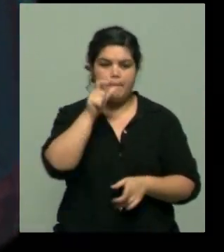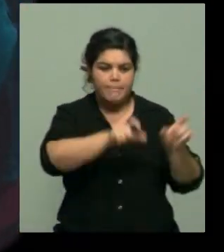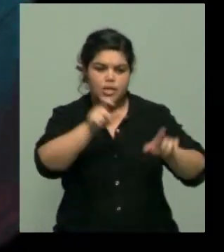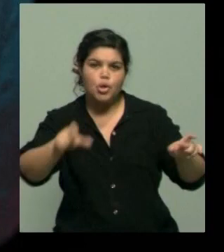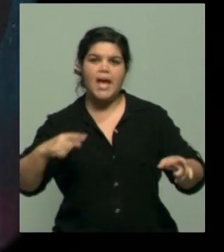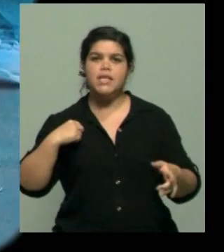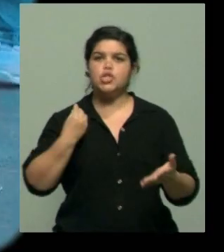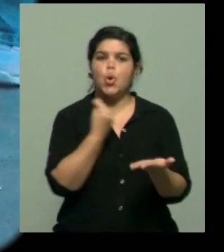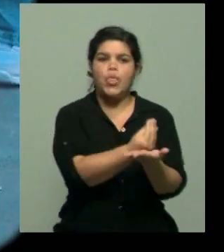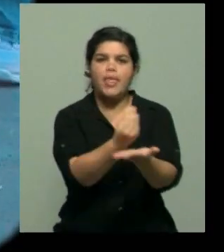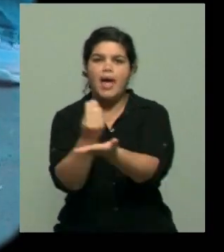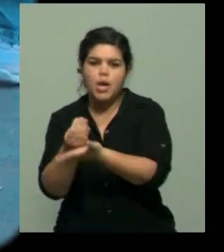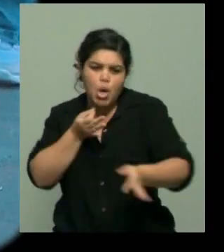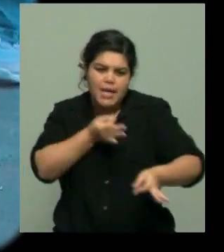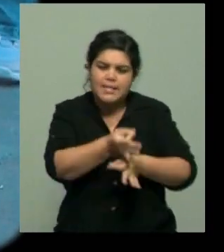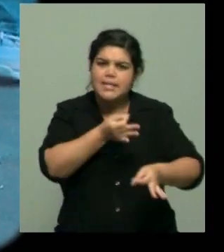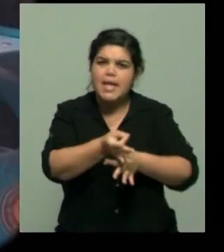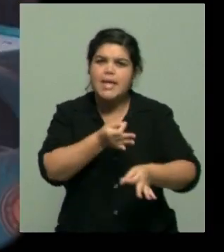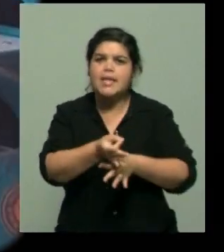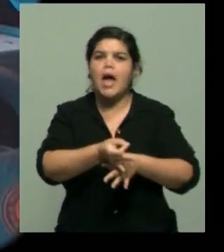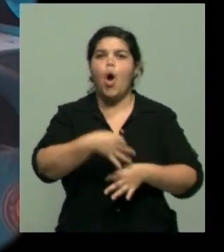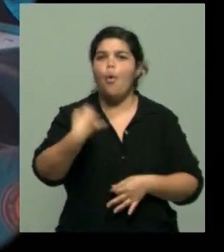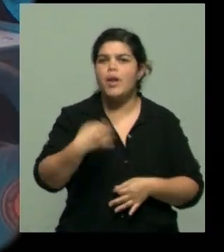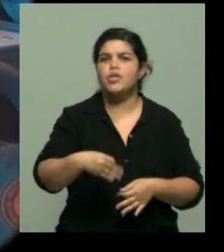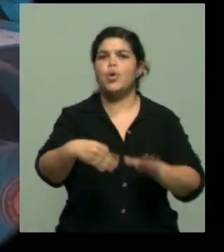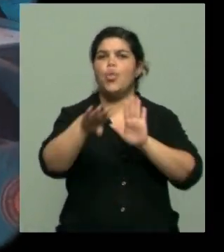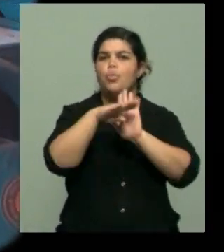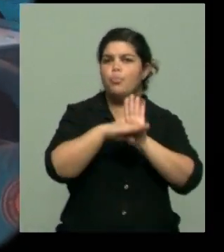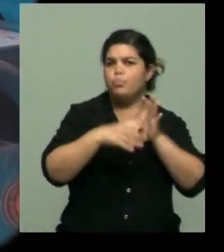Para esa pregunta no hay datos que nos permitan llegar a una conclusión.